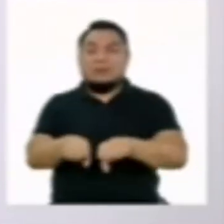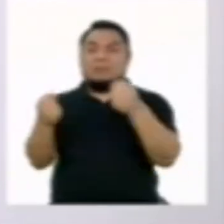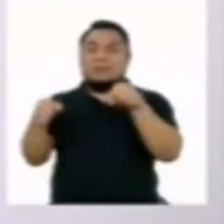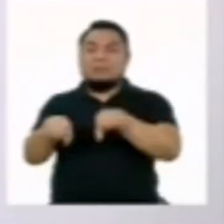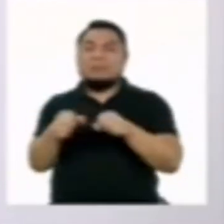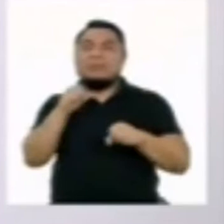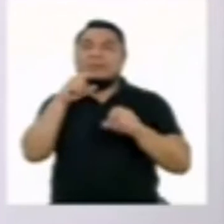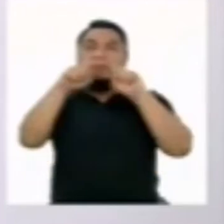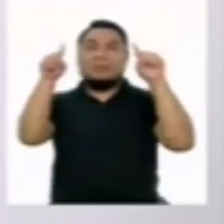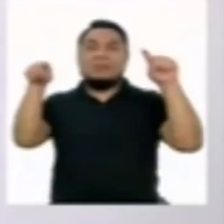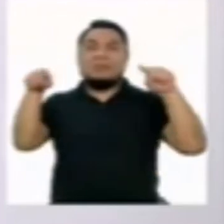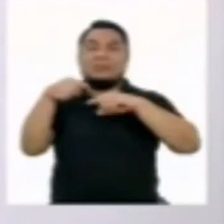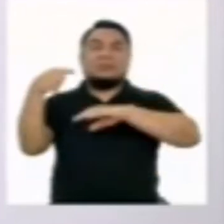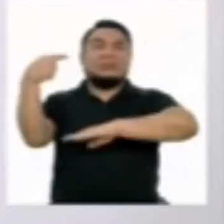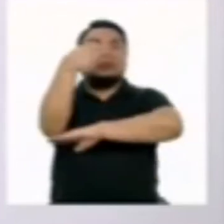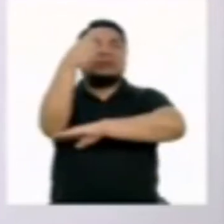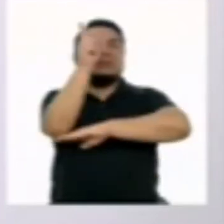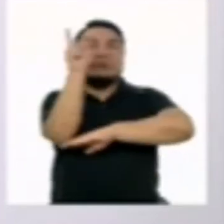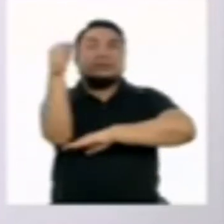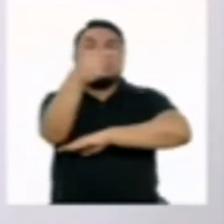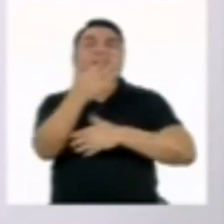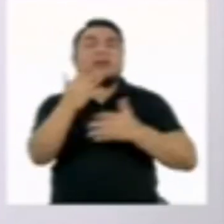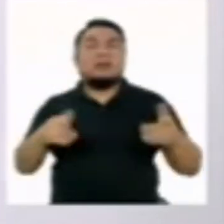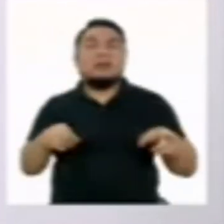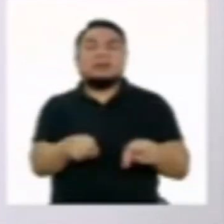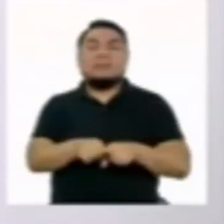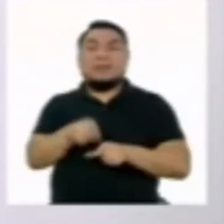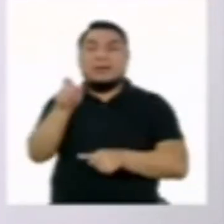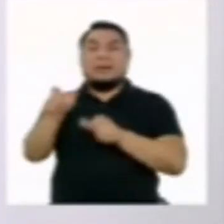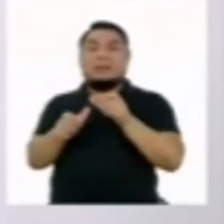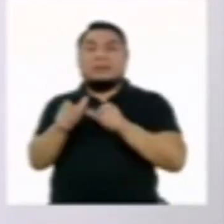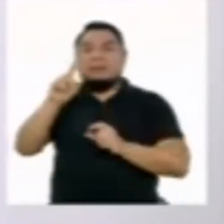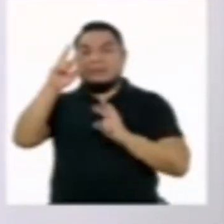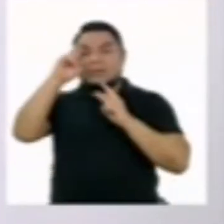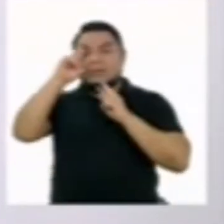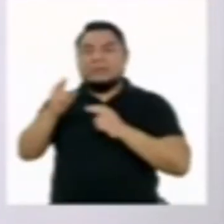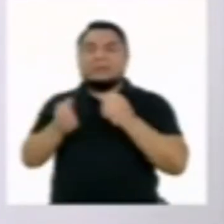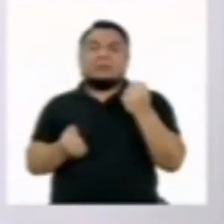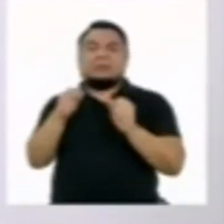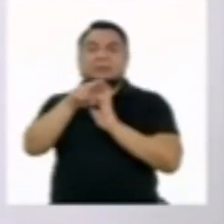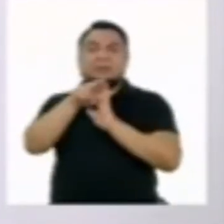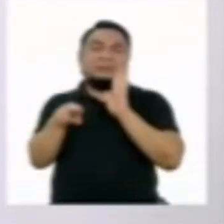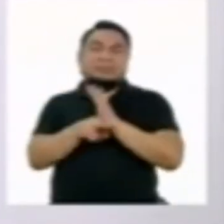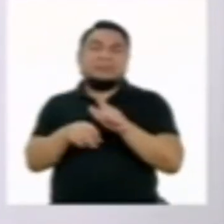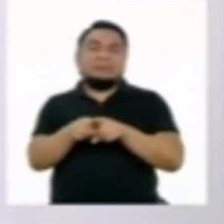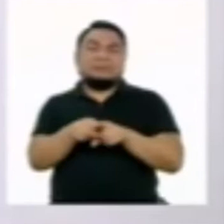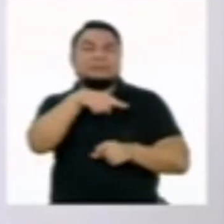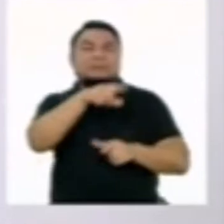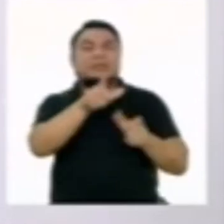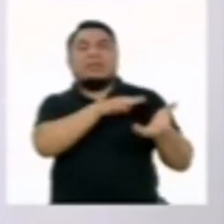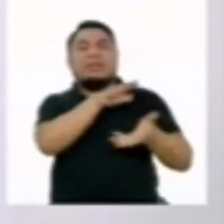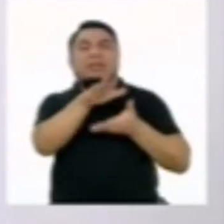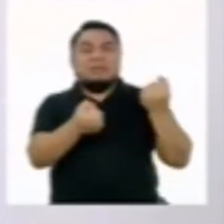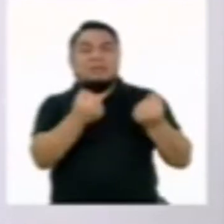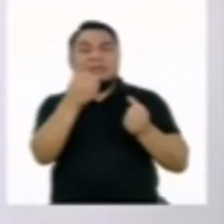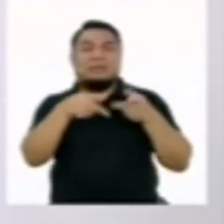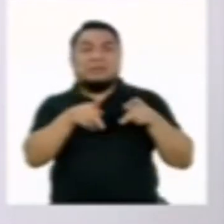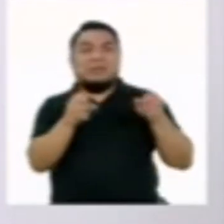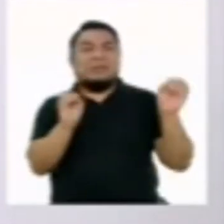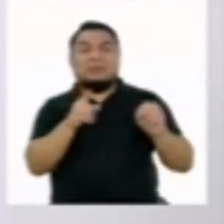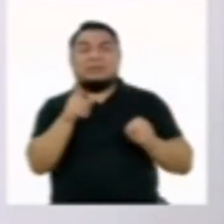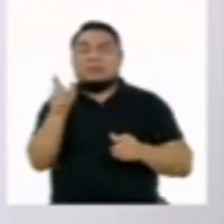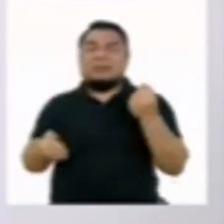de señalética. También tenemos que los conductores no respetan las normas de tránsito, y no solo los informales, sino también